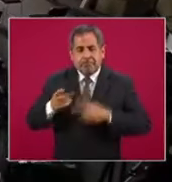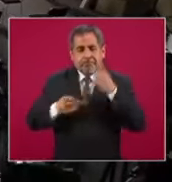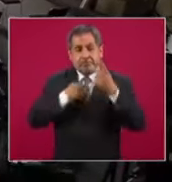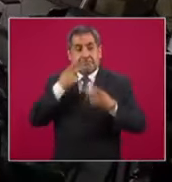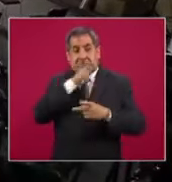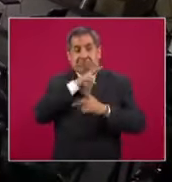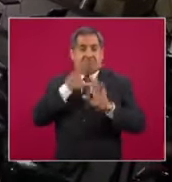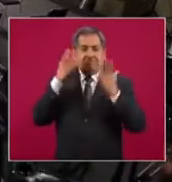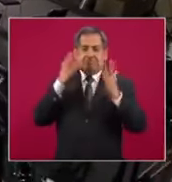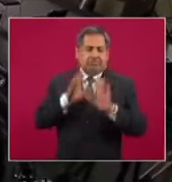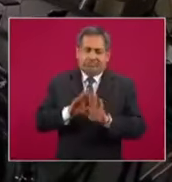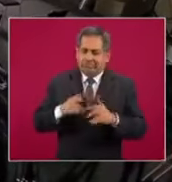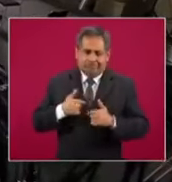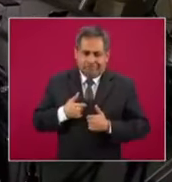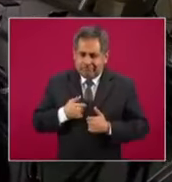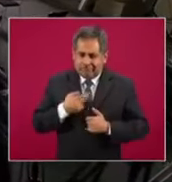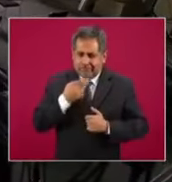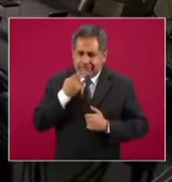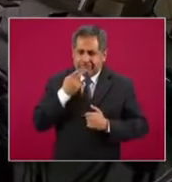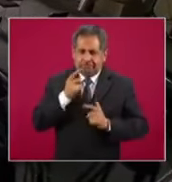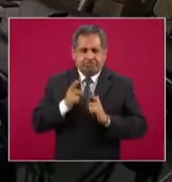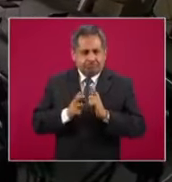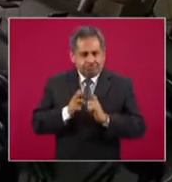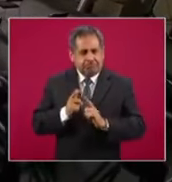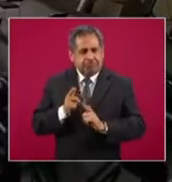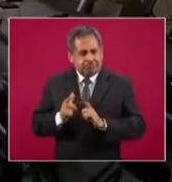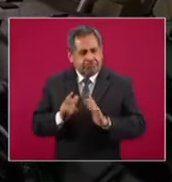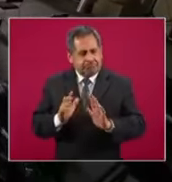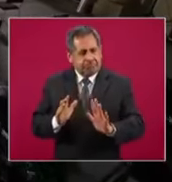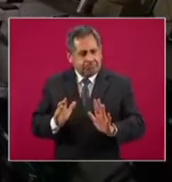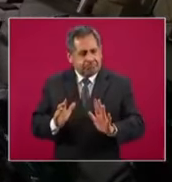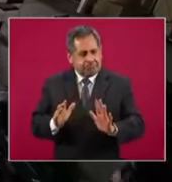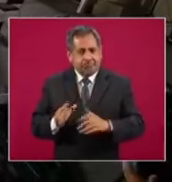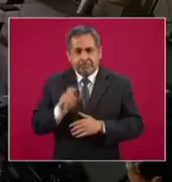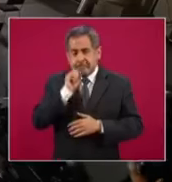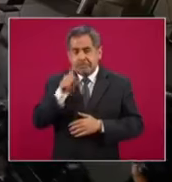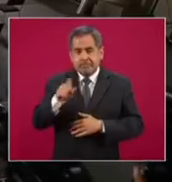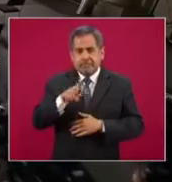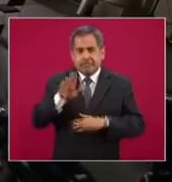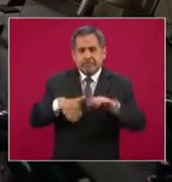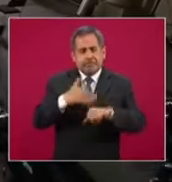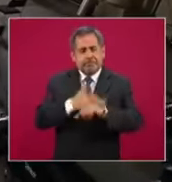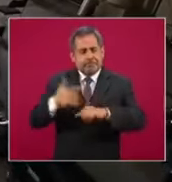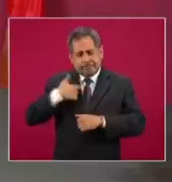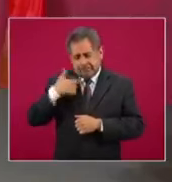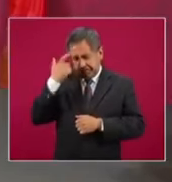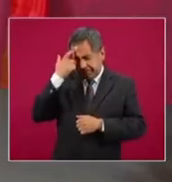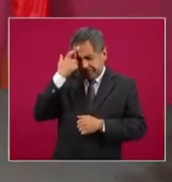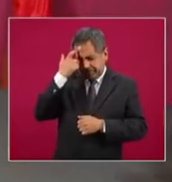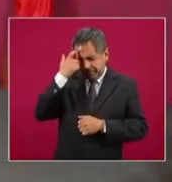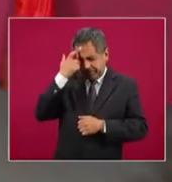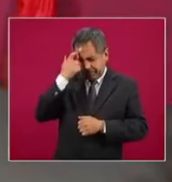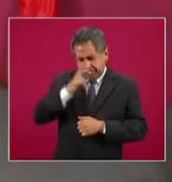corrido y este y luego también tardo un poco en